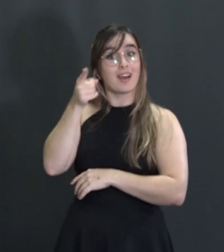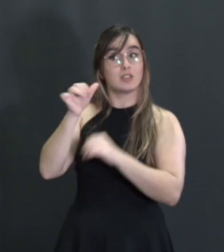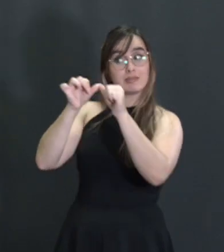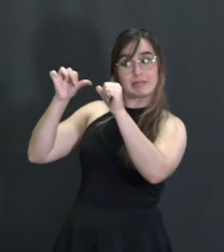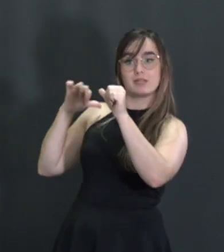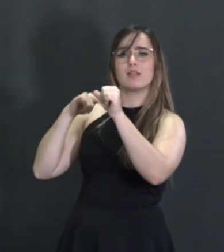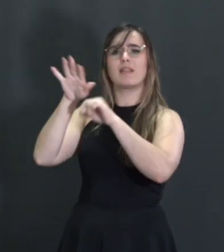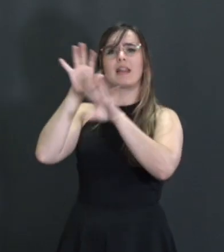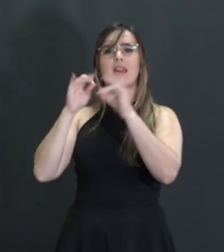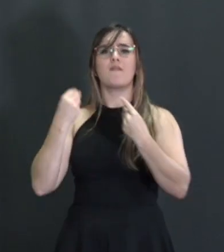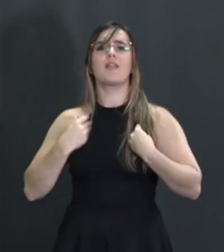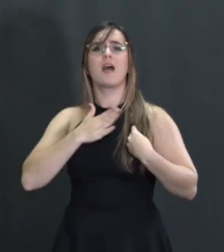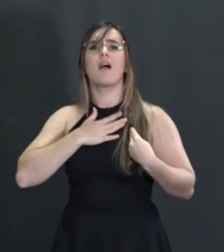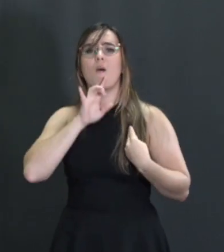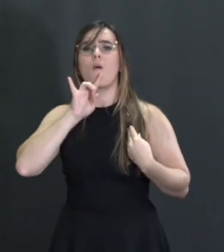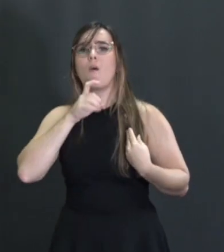ser nuestra vida.